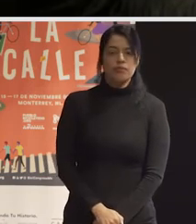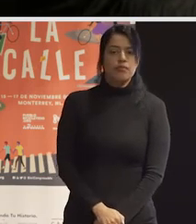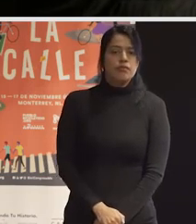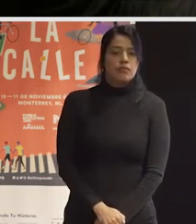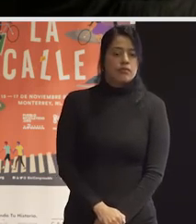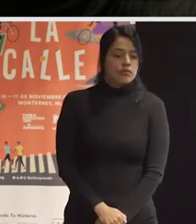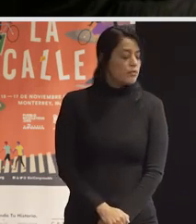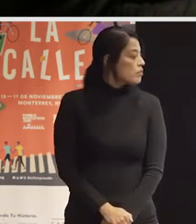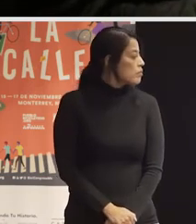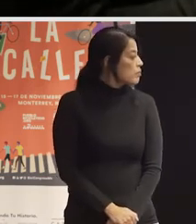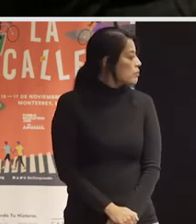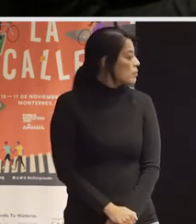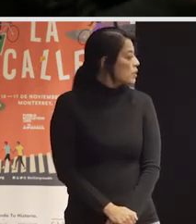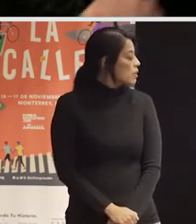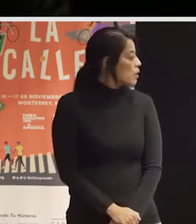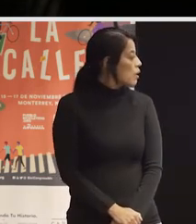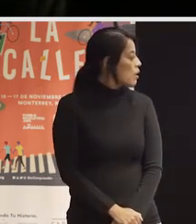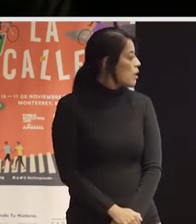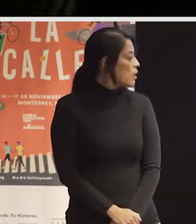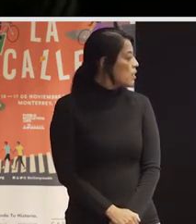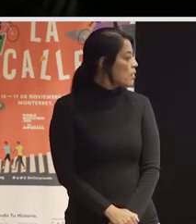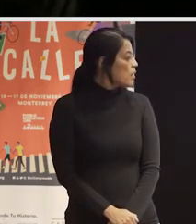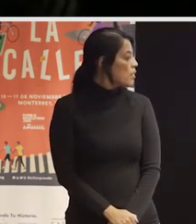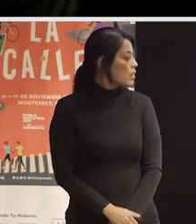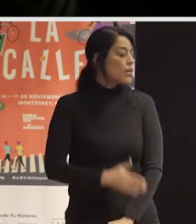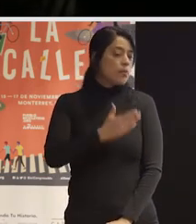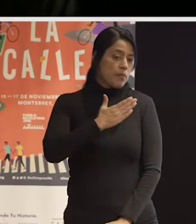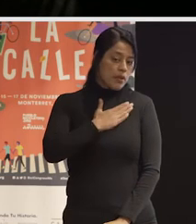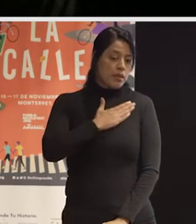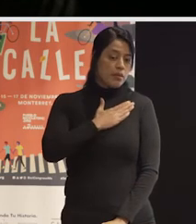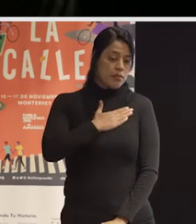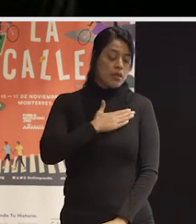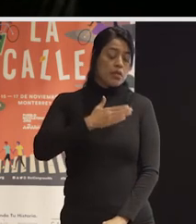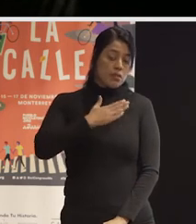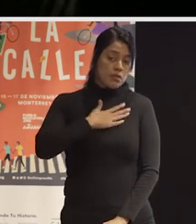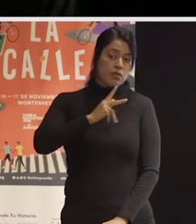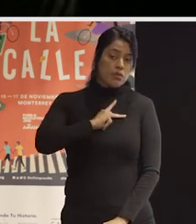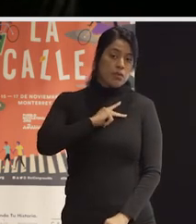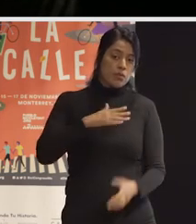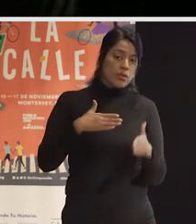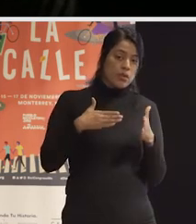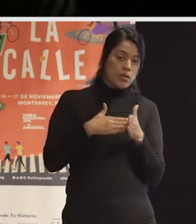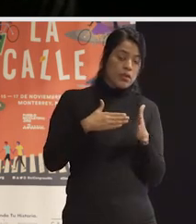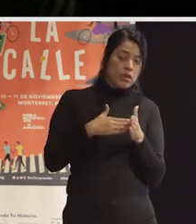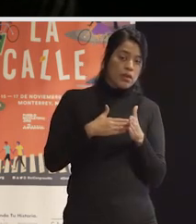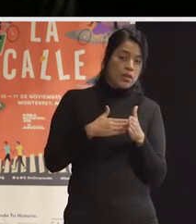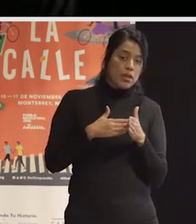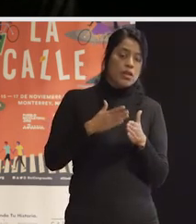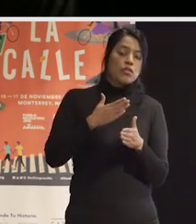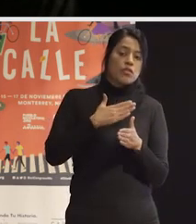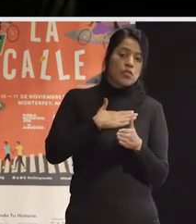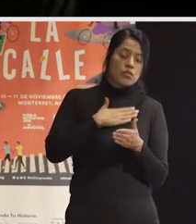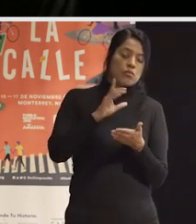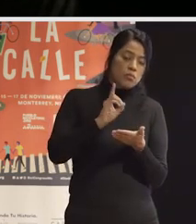para mí y para mí pues bueno mis barreras particulares este obviamente son mis